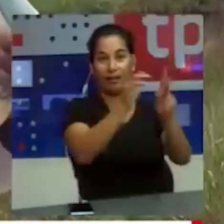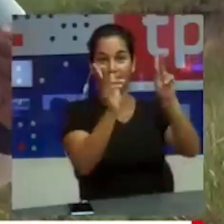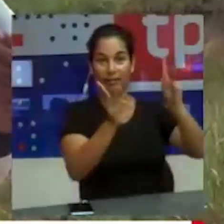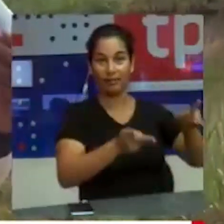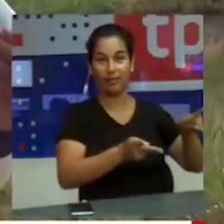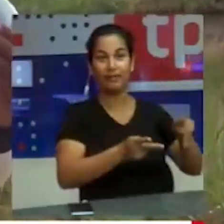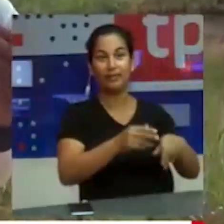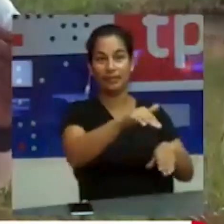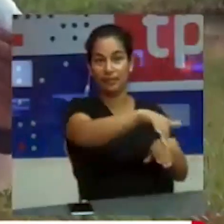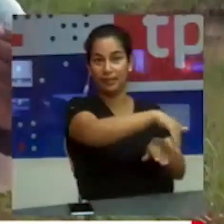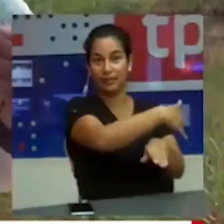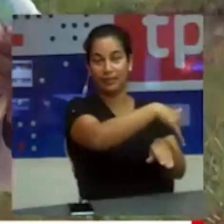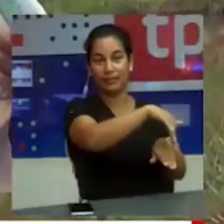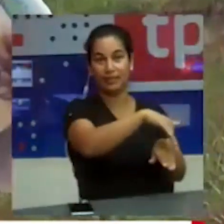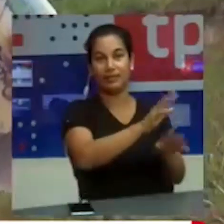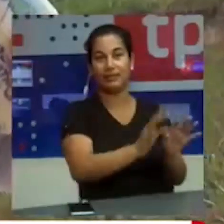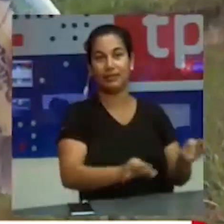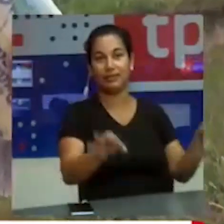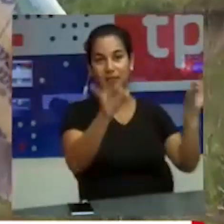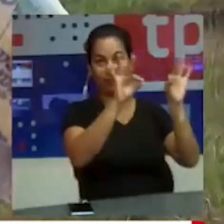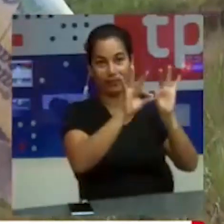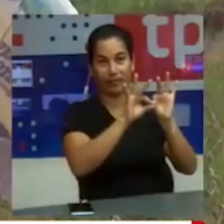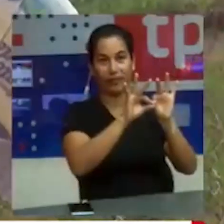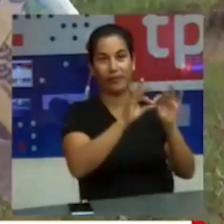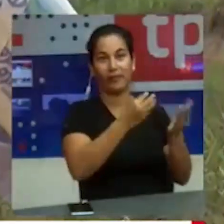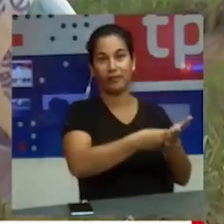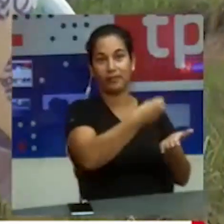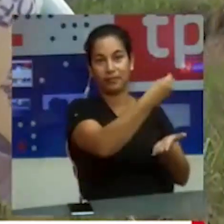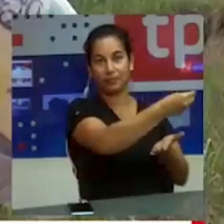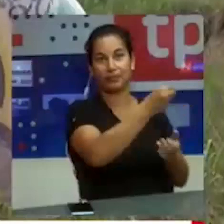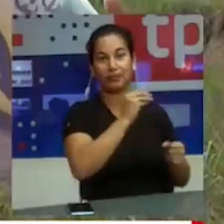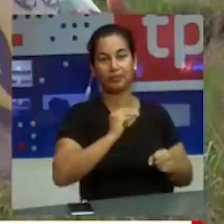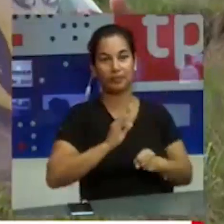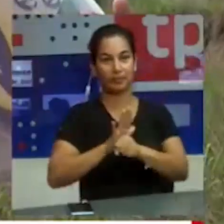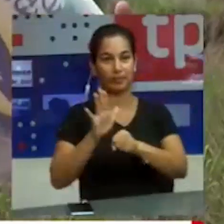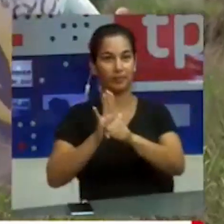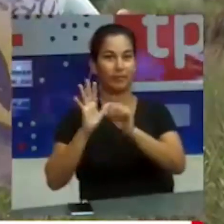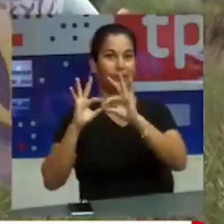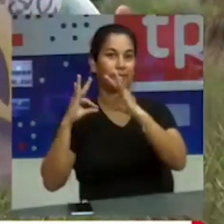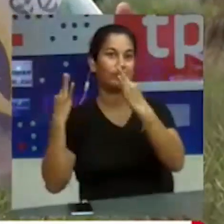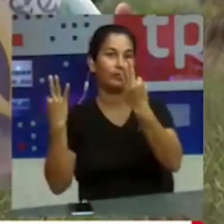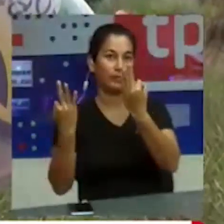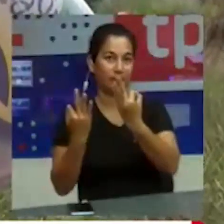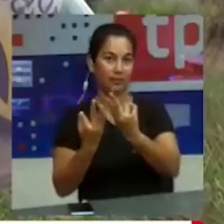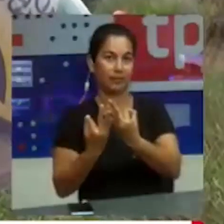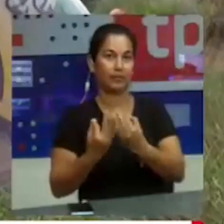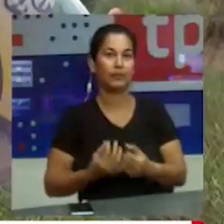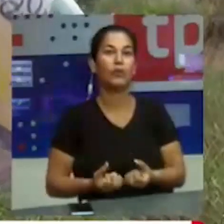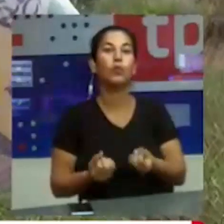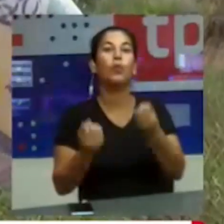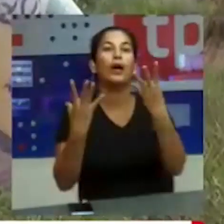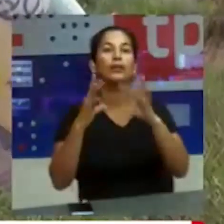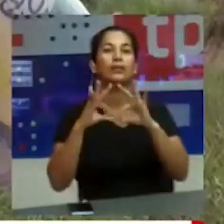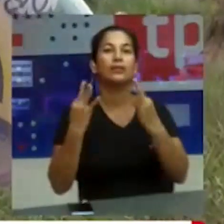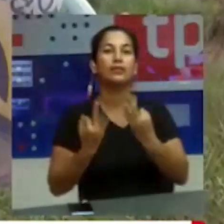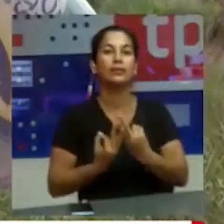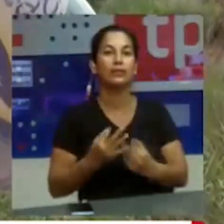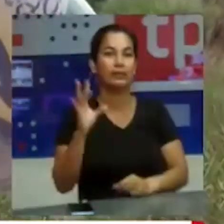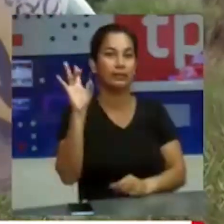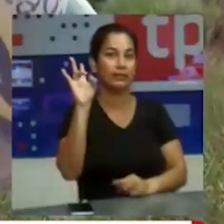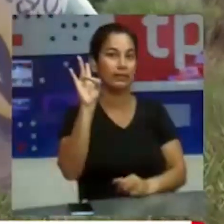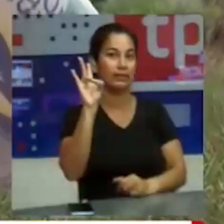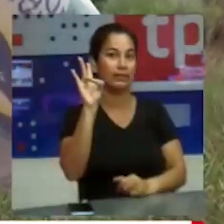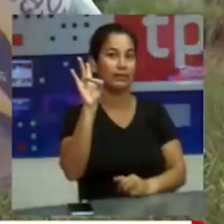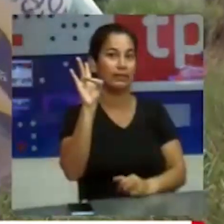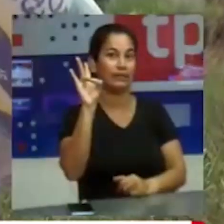que es importante también para poder abastecerse. Claro, eso es bueno para abastecerse en la familia, ¿no? ¿Cuántos son en su familia? Casi 7 personas. Ahora